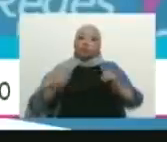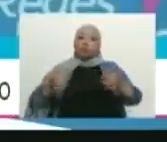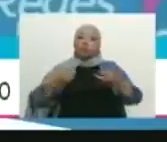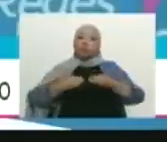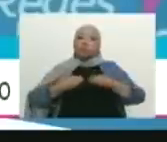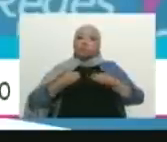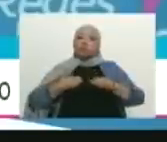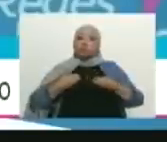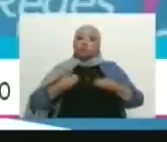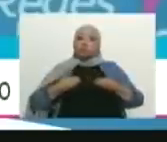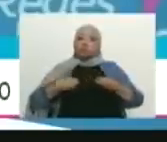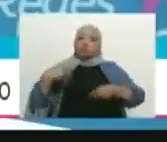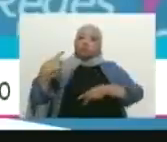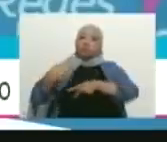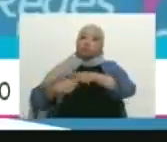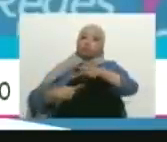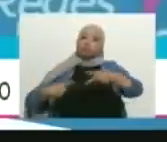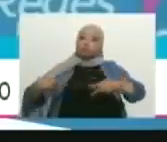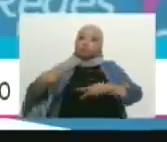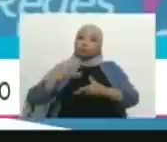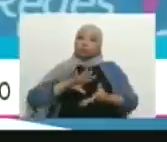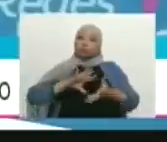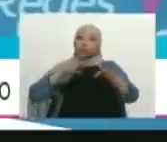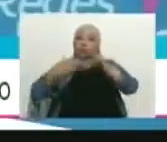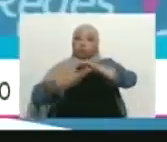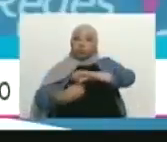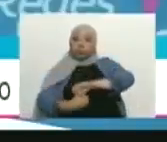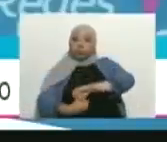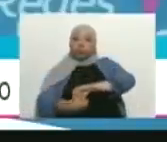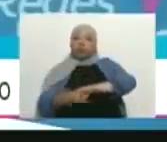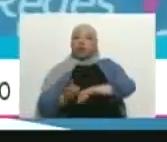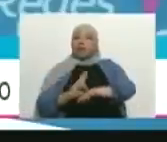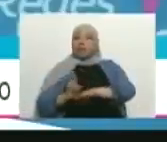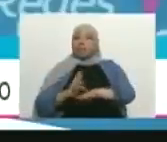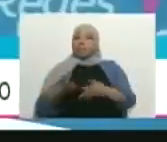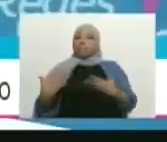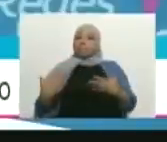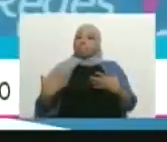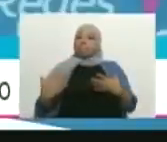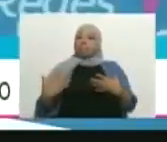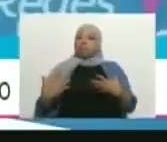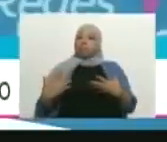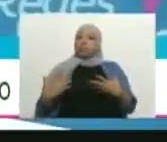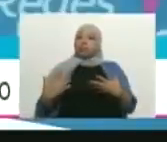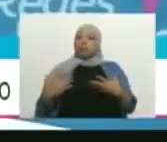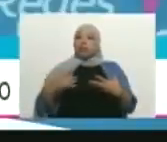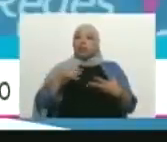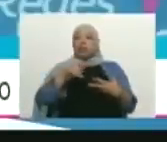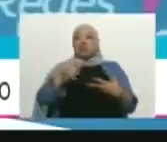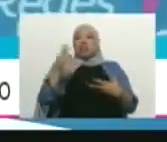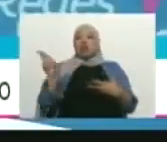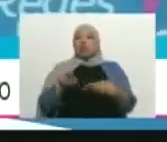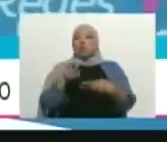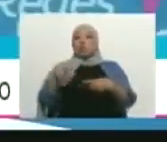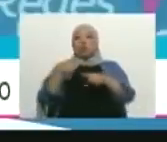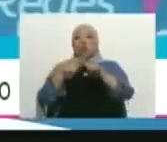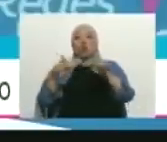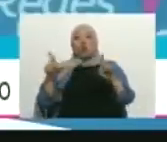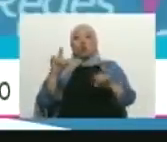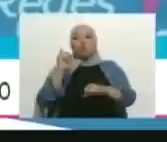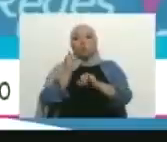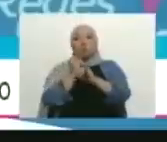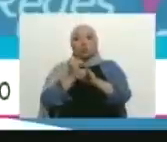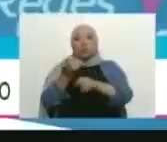vivir un proceso acelerado, sostenido de desdolarización del